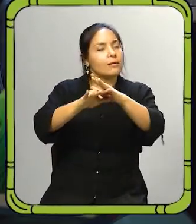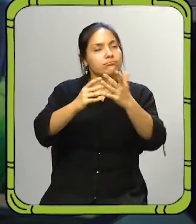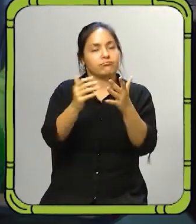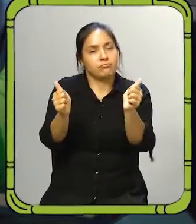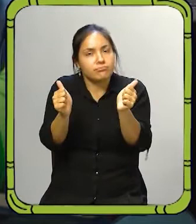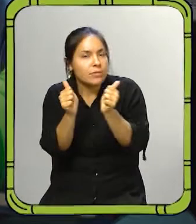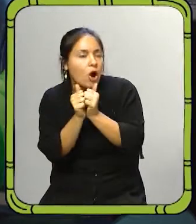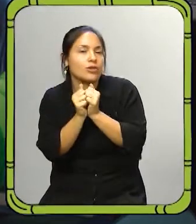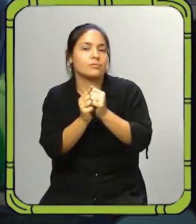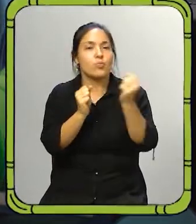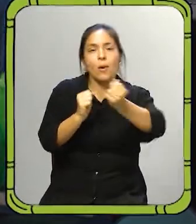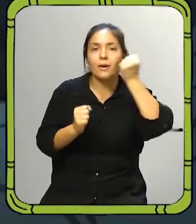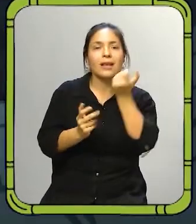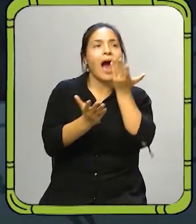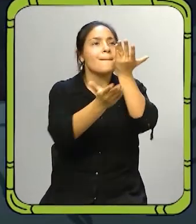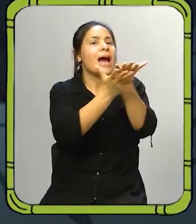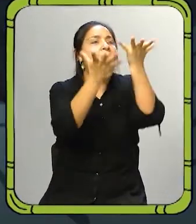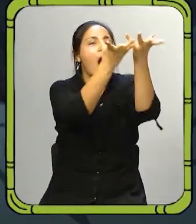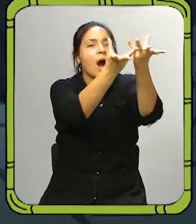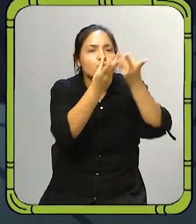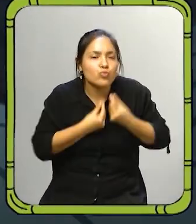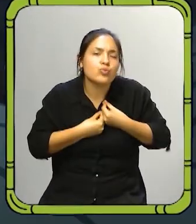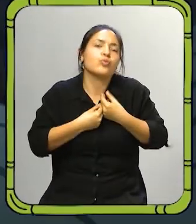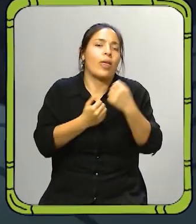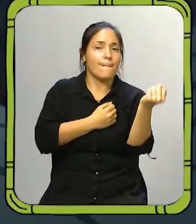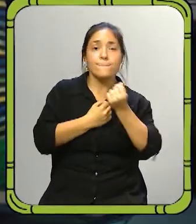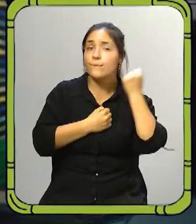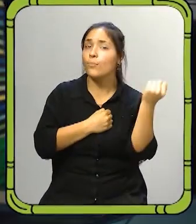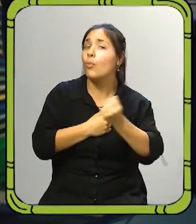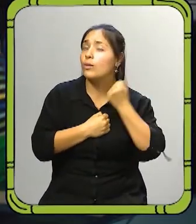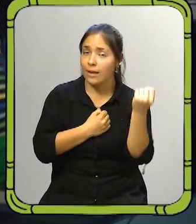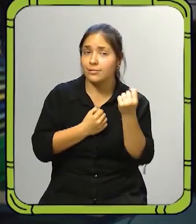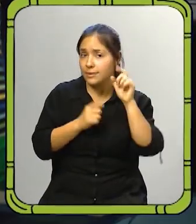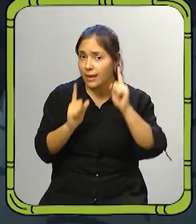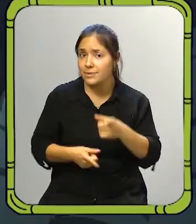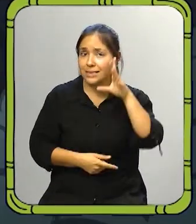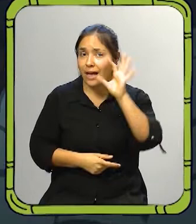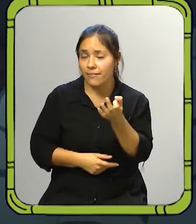que es importantísimo. Y que también es terri súper importante. ¿Qué